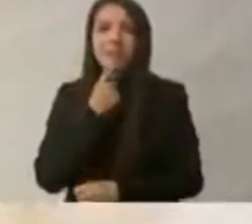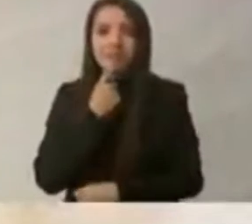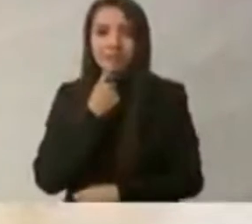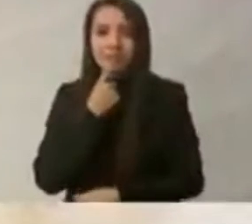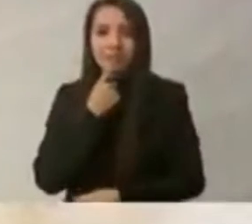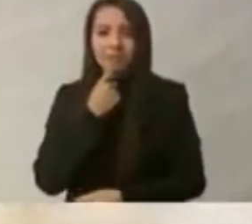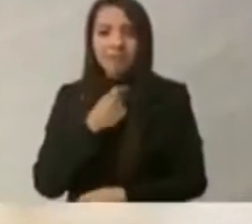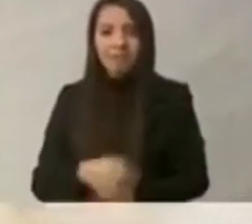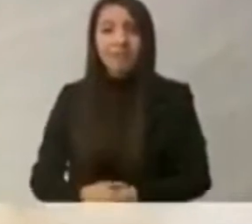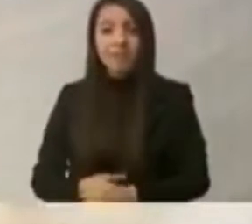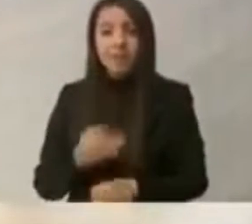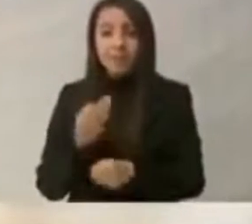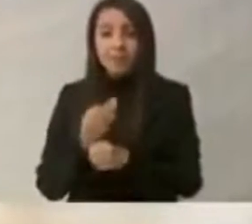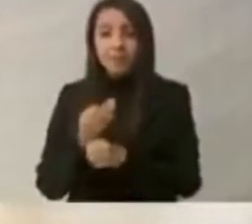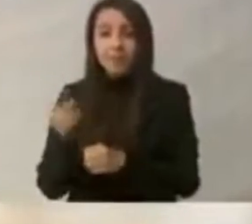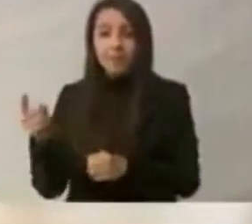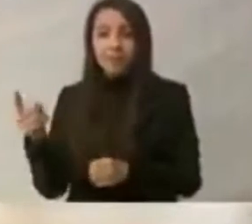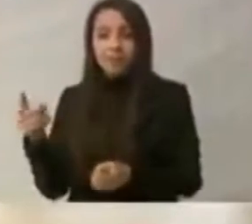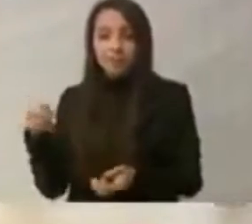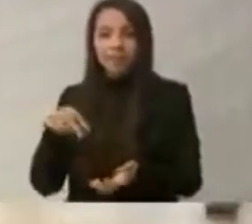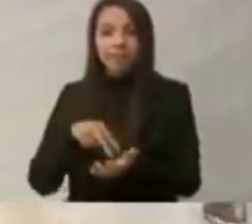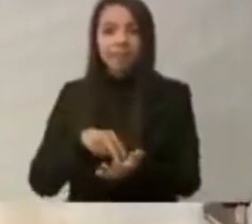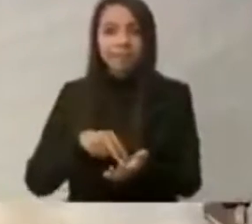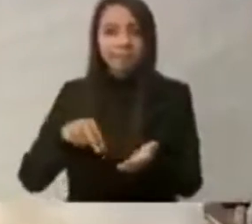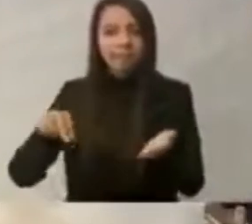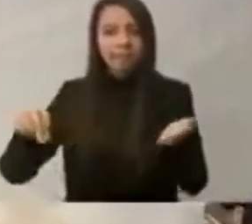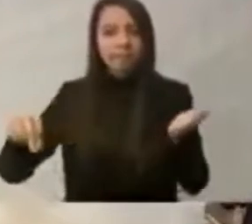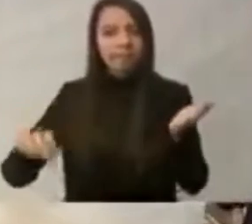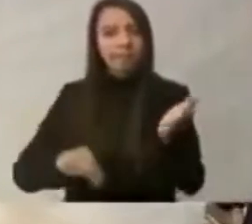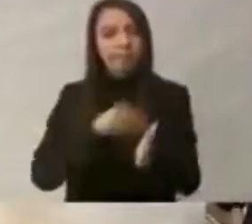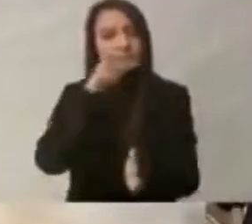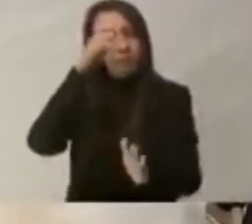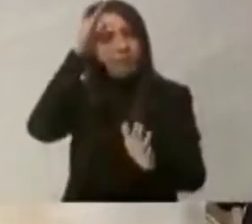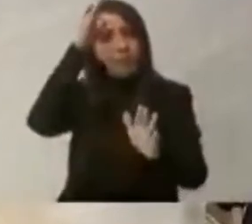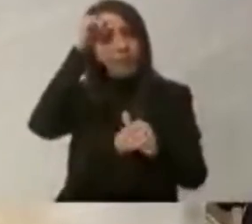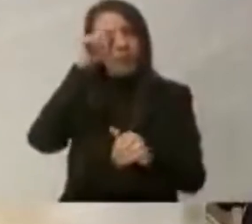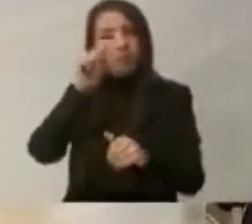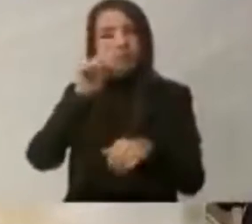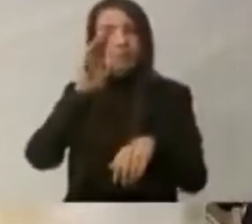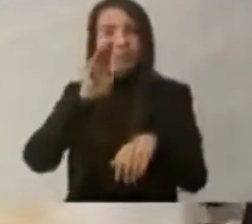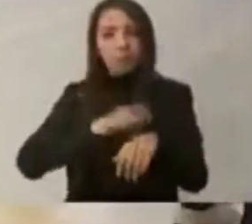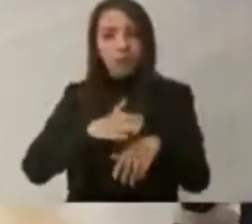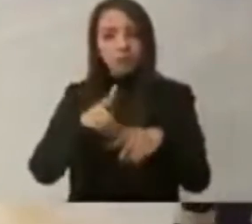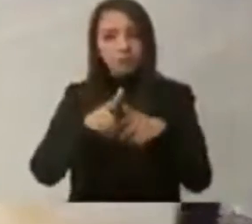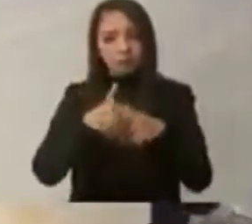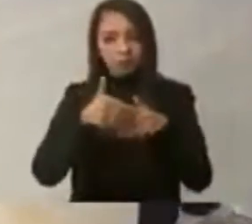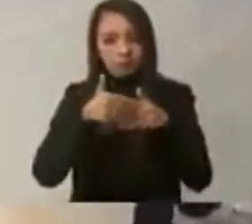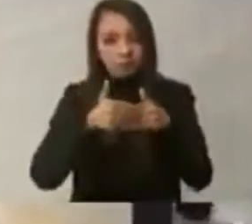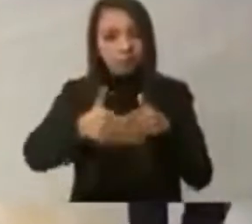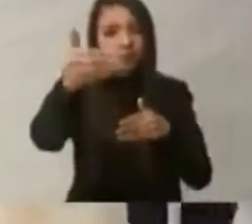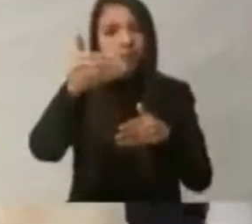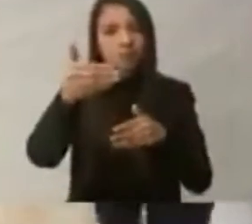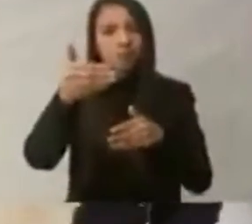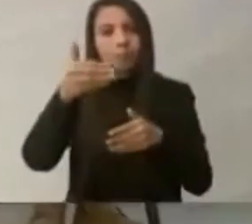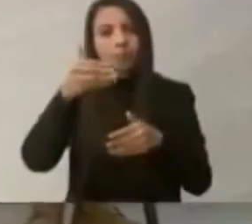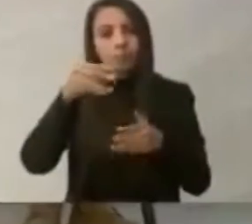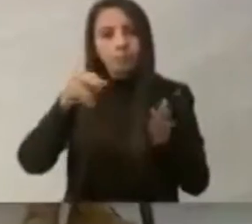Obrador, realizará la firma del decreto que extiende los estímulos fiscales para la región fronteriza